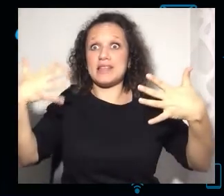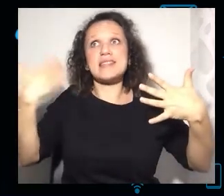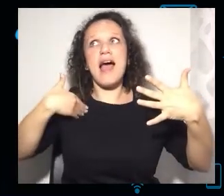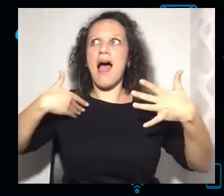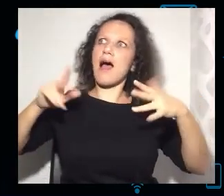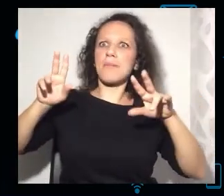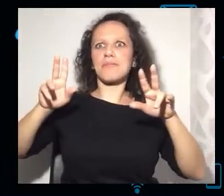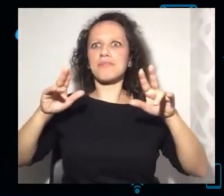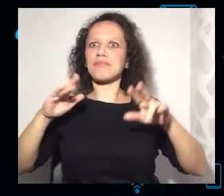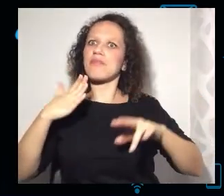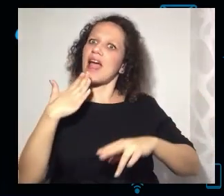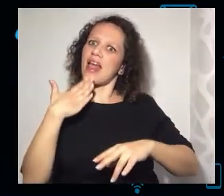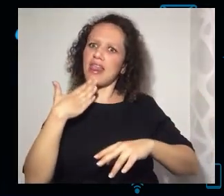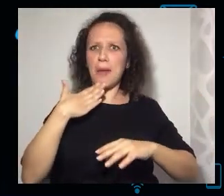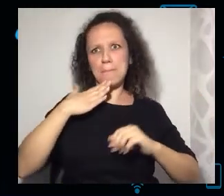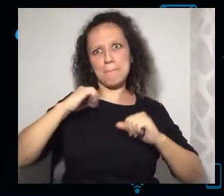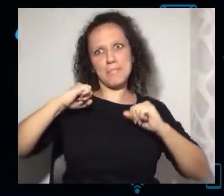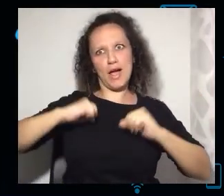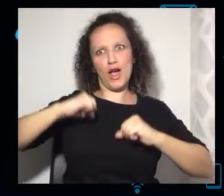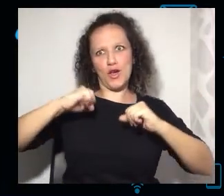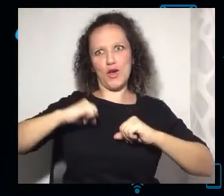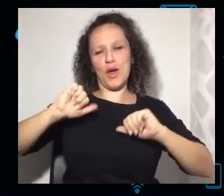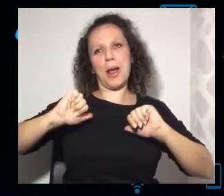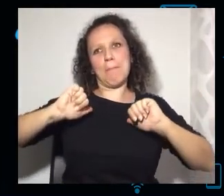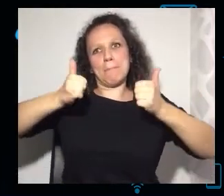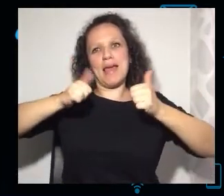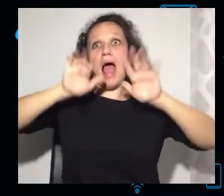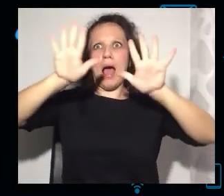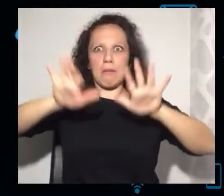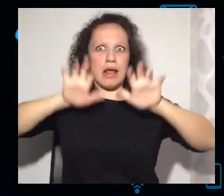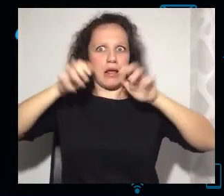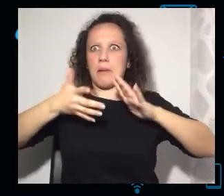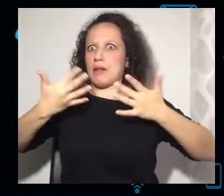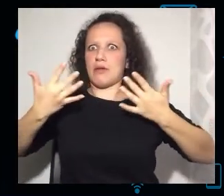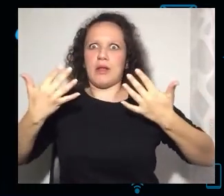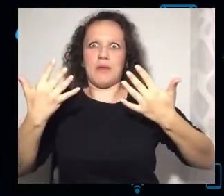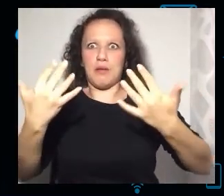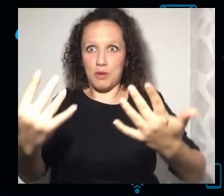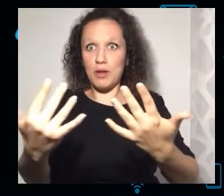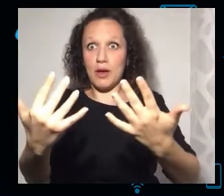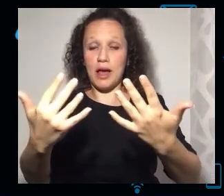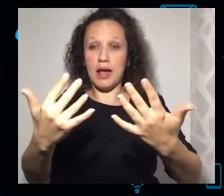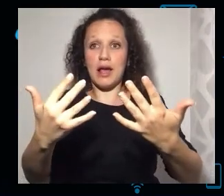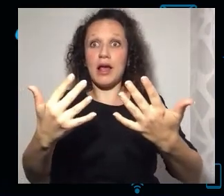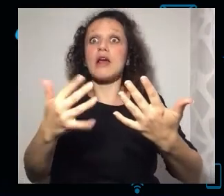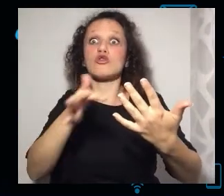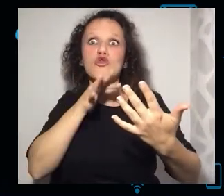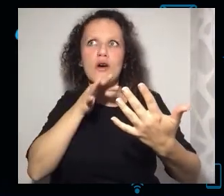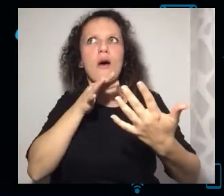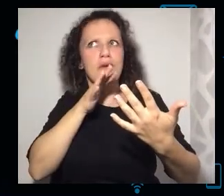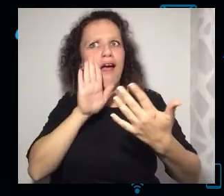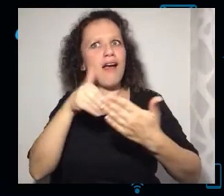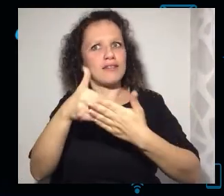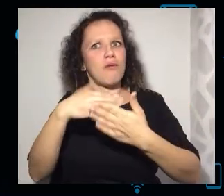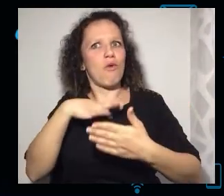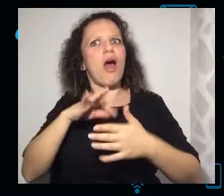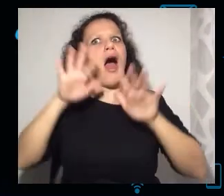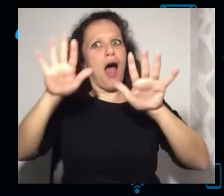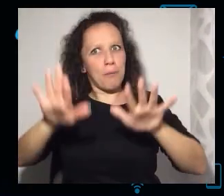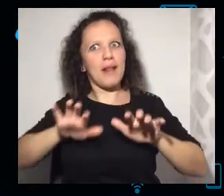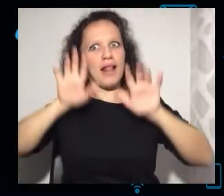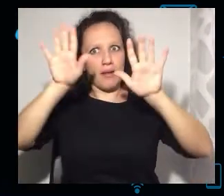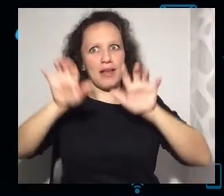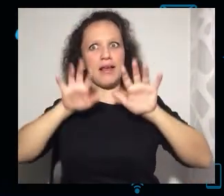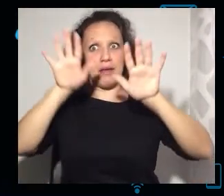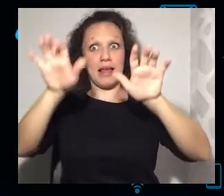cuando ya teníamos una cierta edad y por lo tanto hemos tenido que aprender a adquirirla y todavía probablemente estamos en ello y por lo